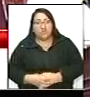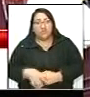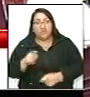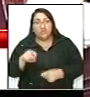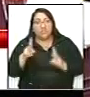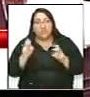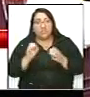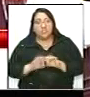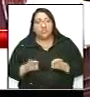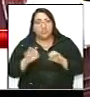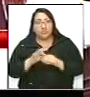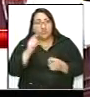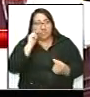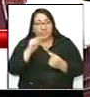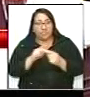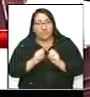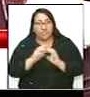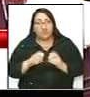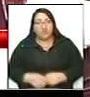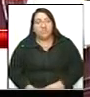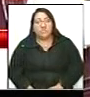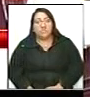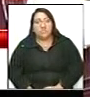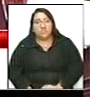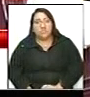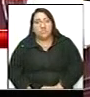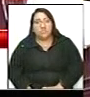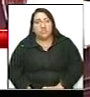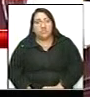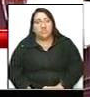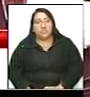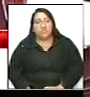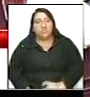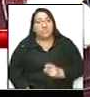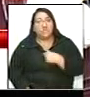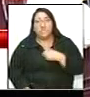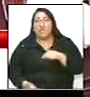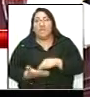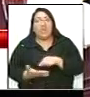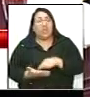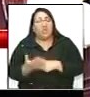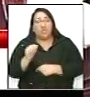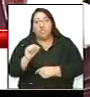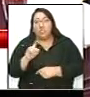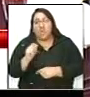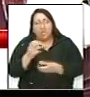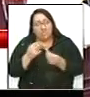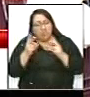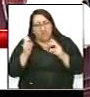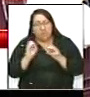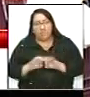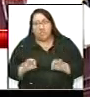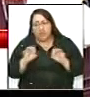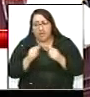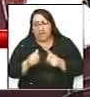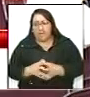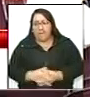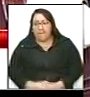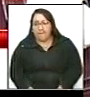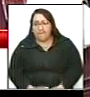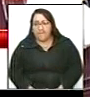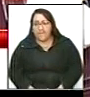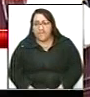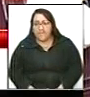tema muy objetivo. Y objetivo, claro, si se habla de no tener deudas en las UNAS y no tener... O sea, hay temas que son objetivos.